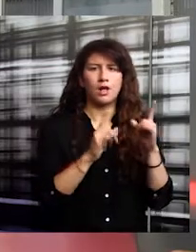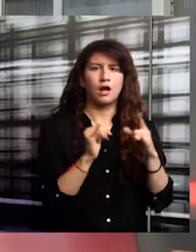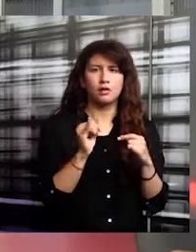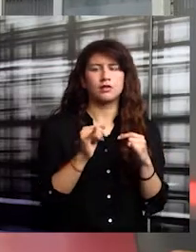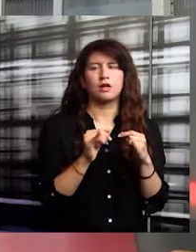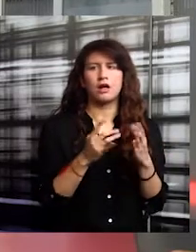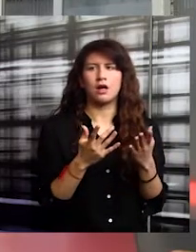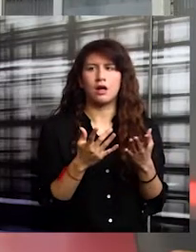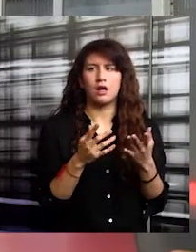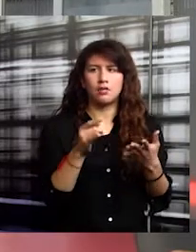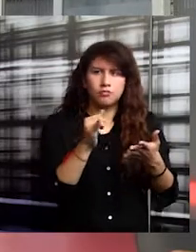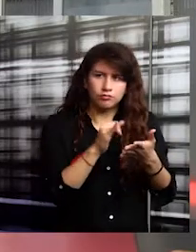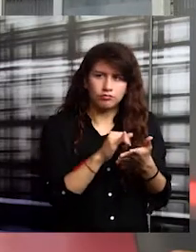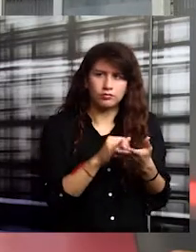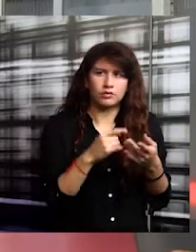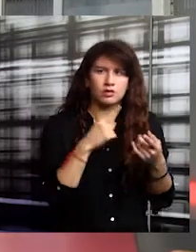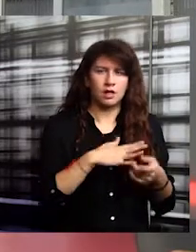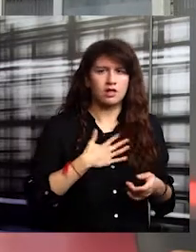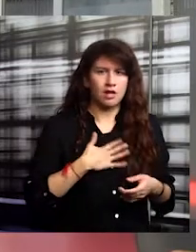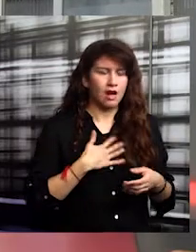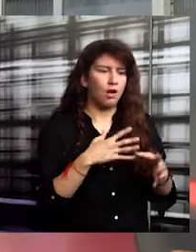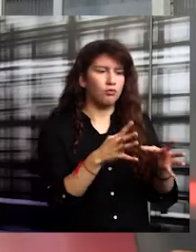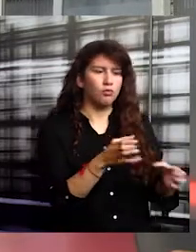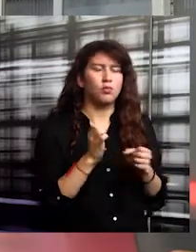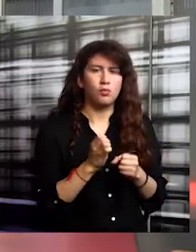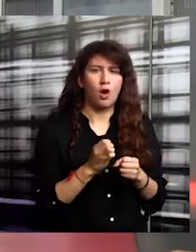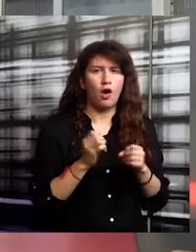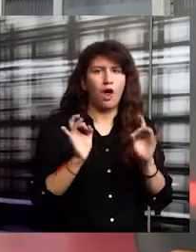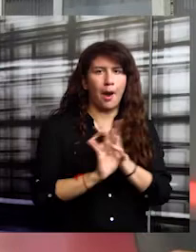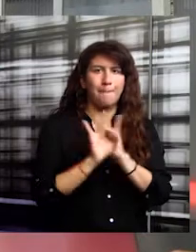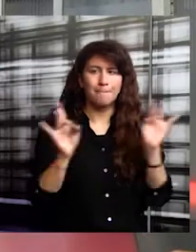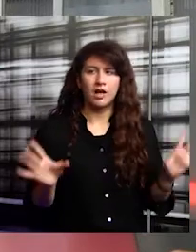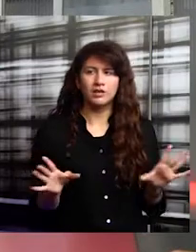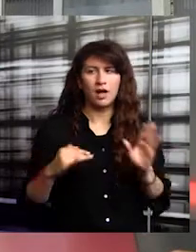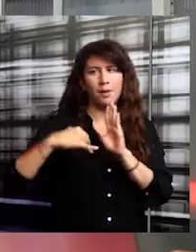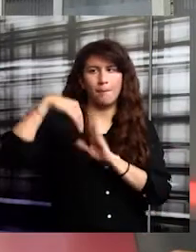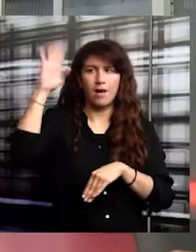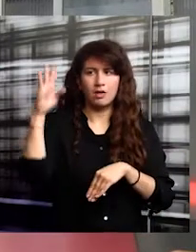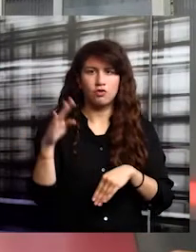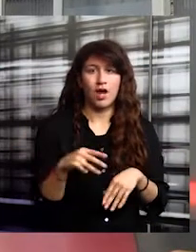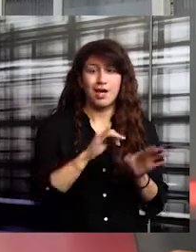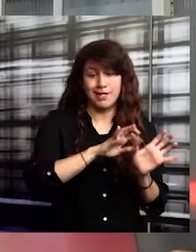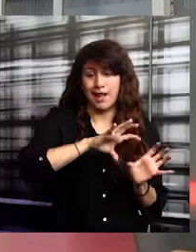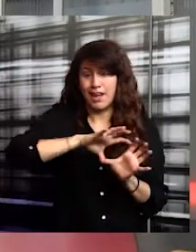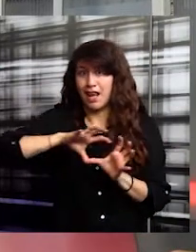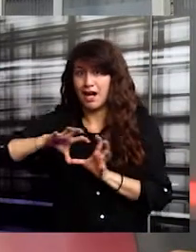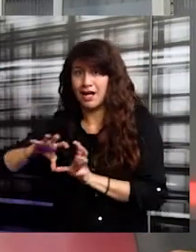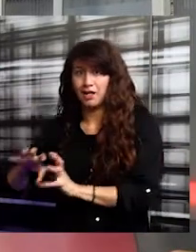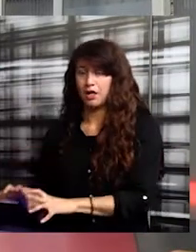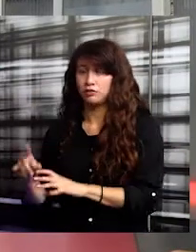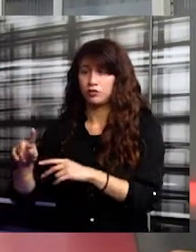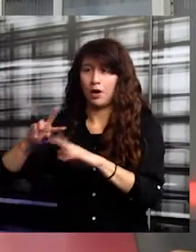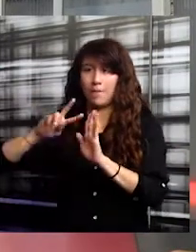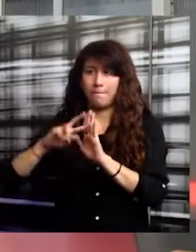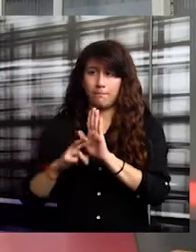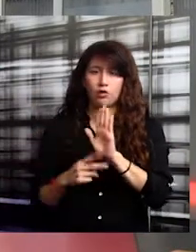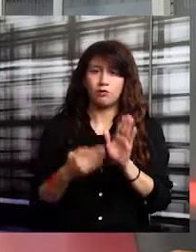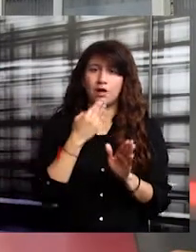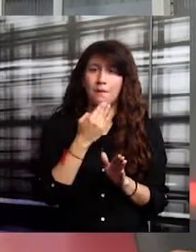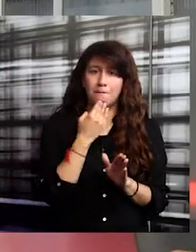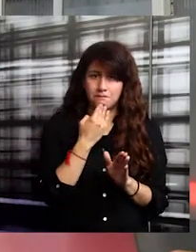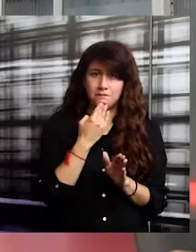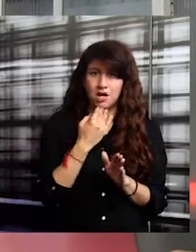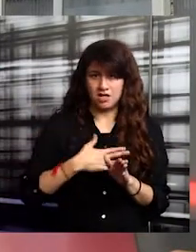un quórum especial, mayor, y el resto de las modificaciones requieren también un quórum especial, pero no tan alto